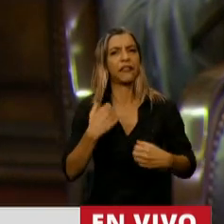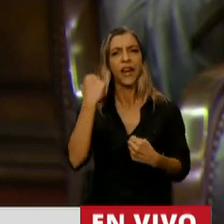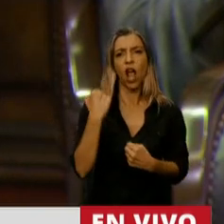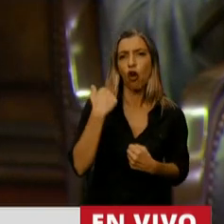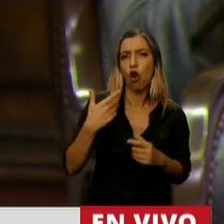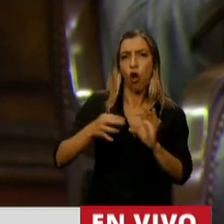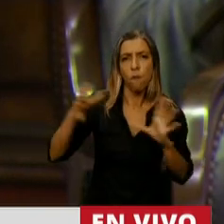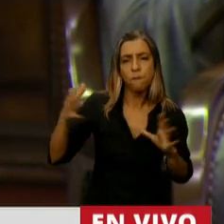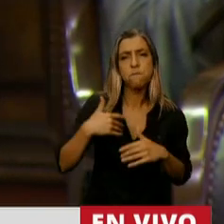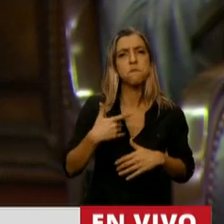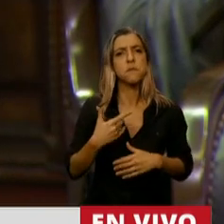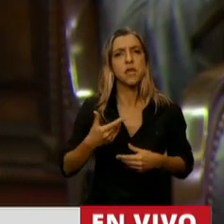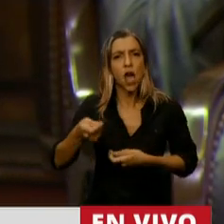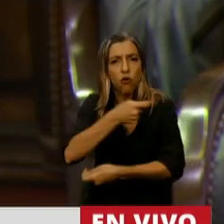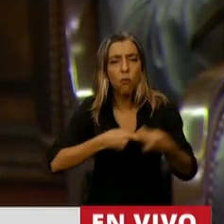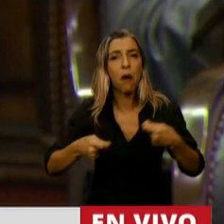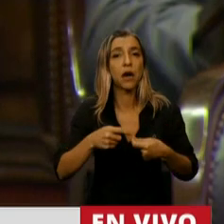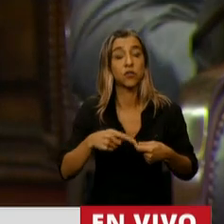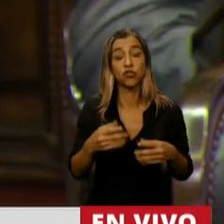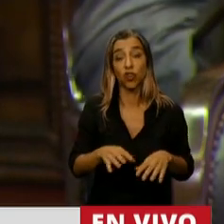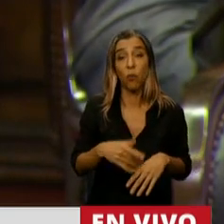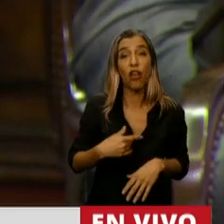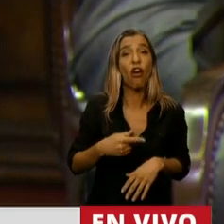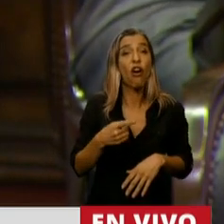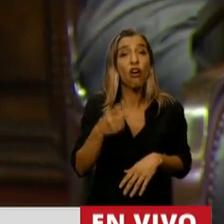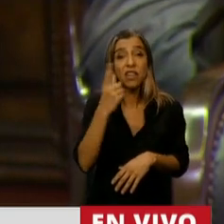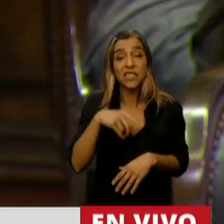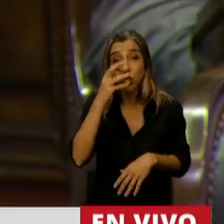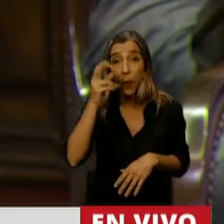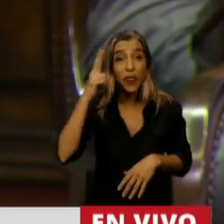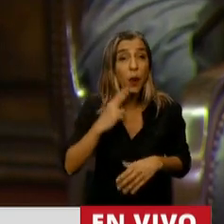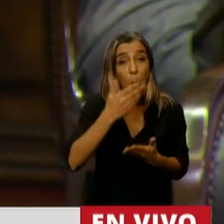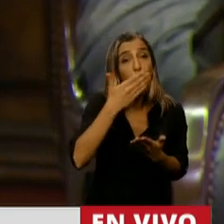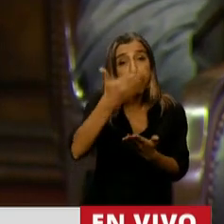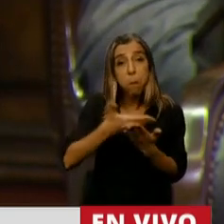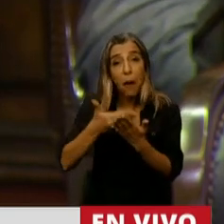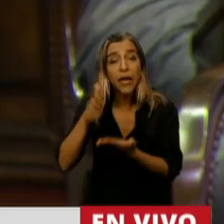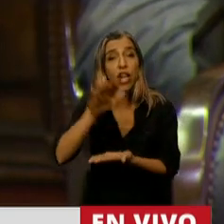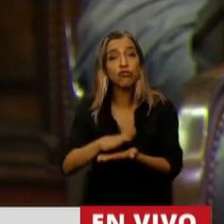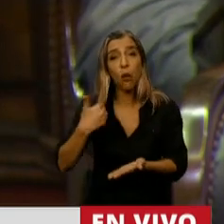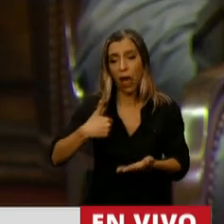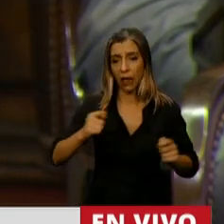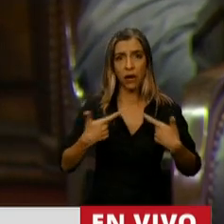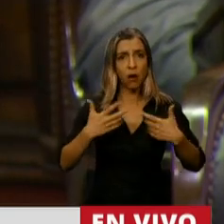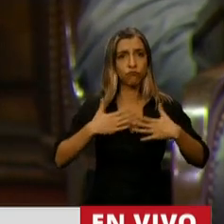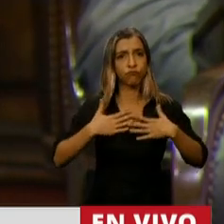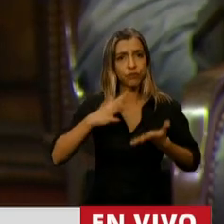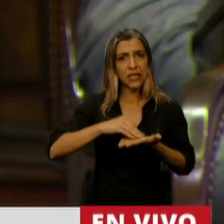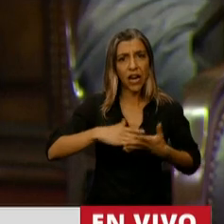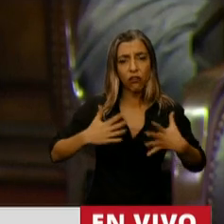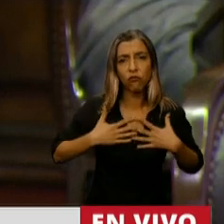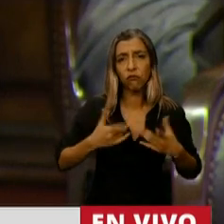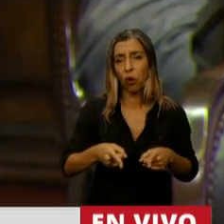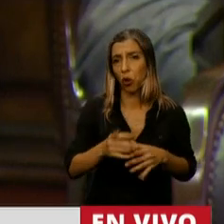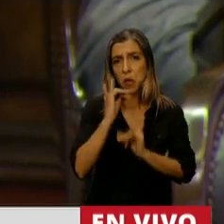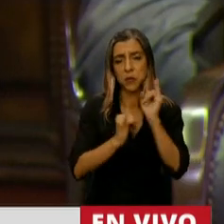un solo párrafo en las 1929 páginas destinadas a la soberanía territorial en lo que hace a la